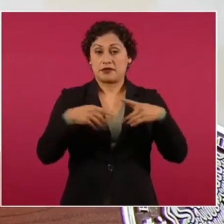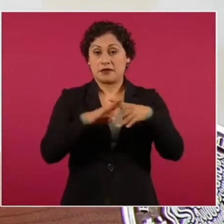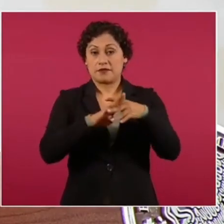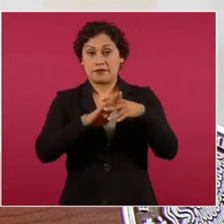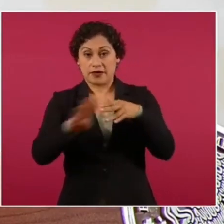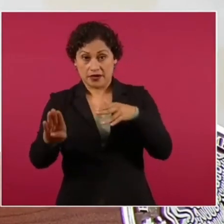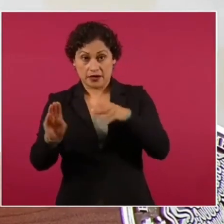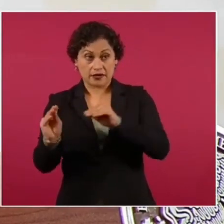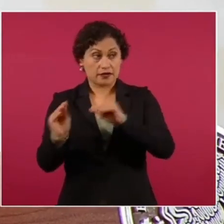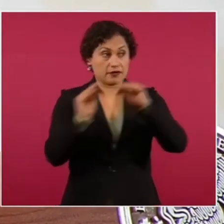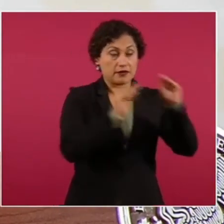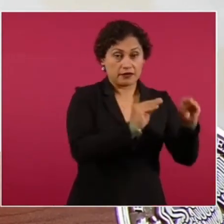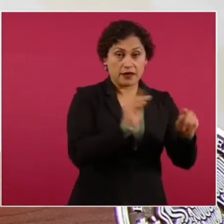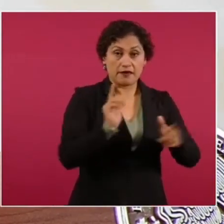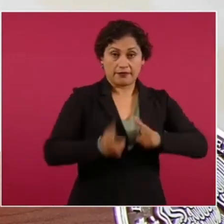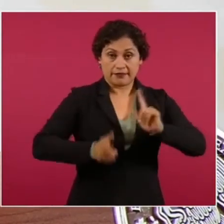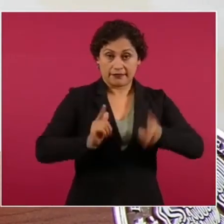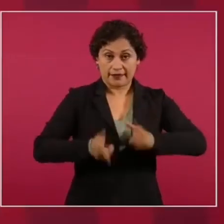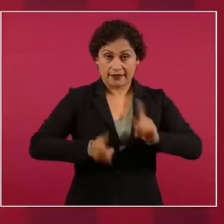Texas